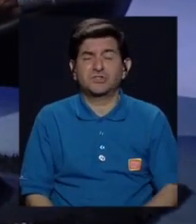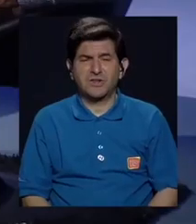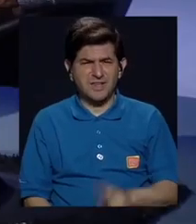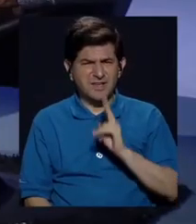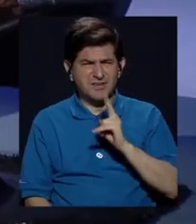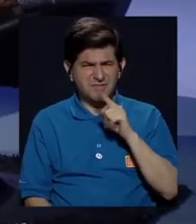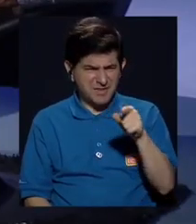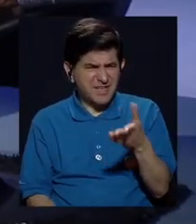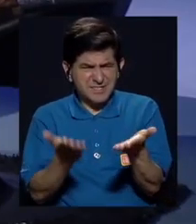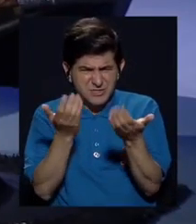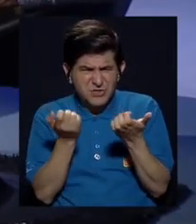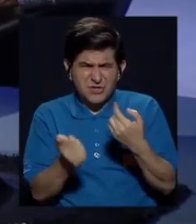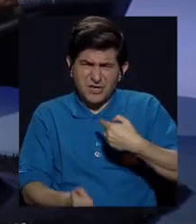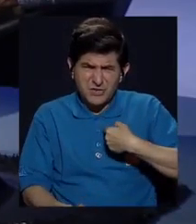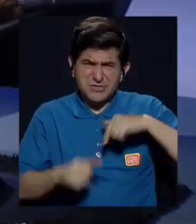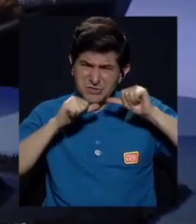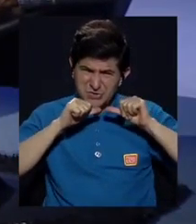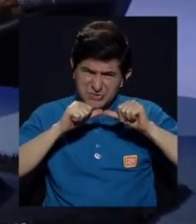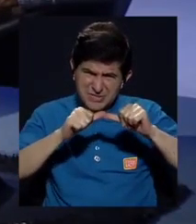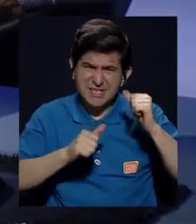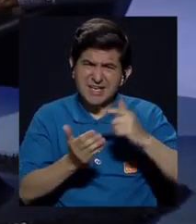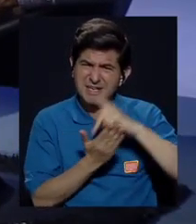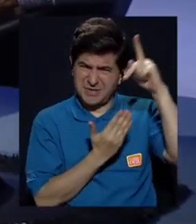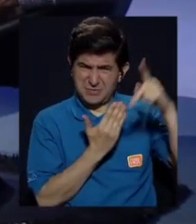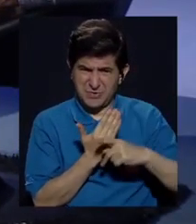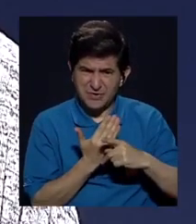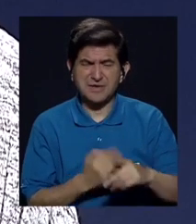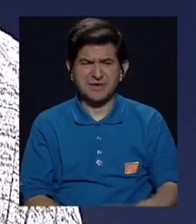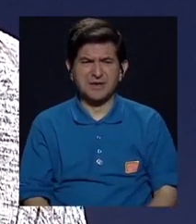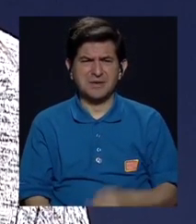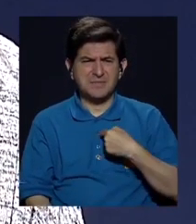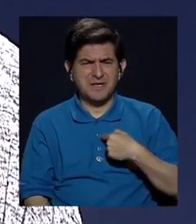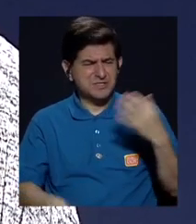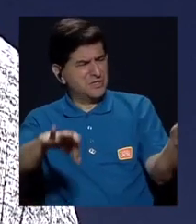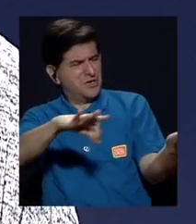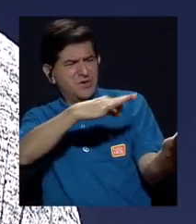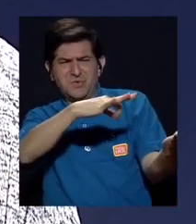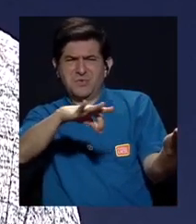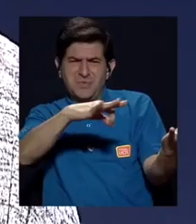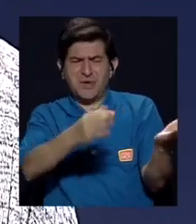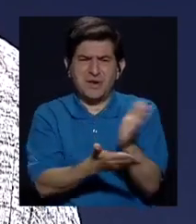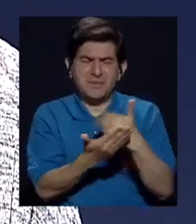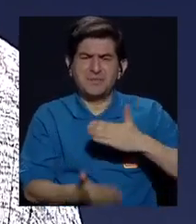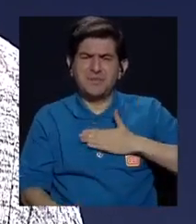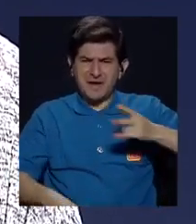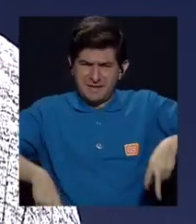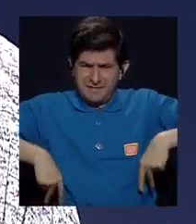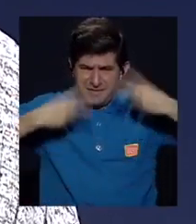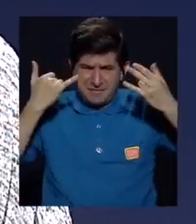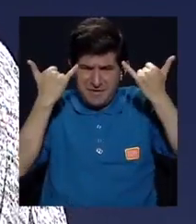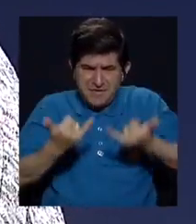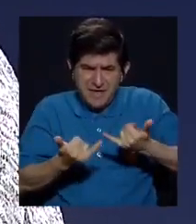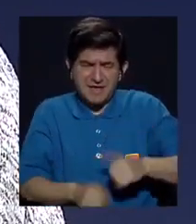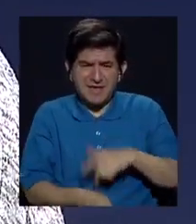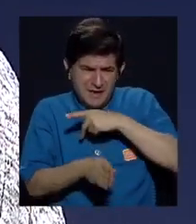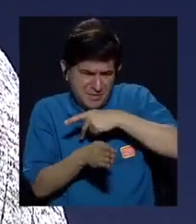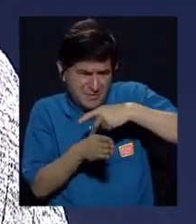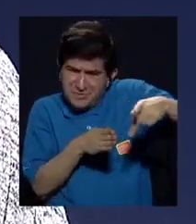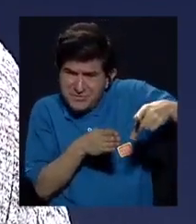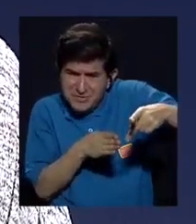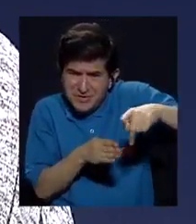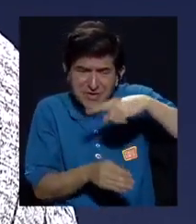realmente esto es lo que yo quiero hacer, quiero seguir en este programa, quiero hacer el violín, parte de mi vida ya profesional,